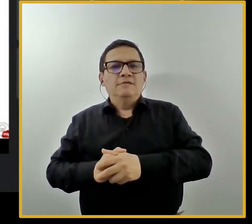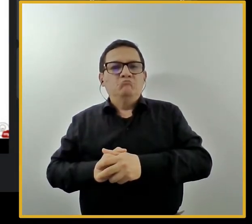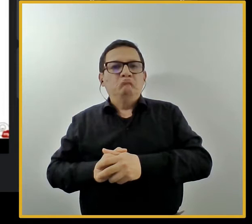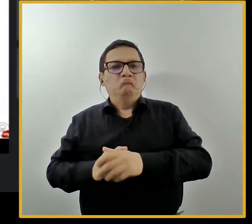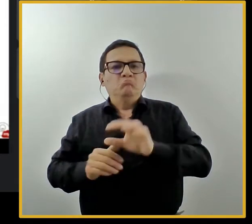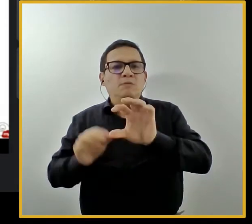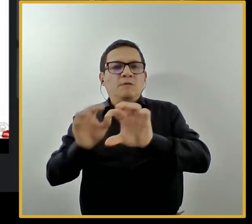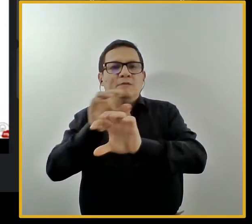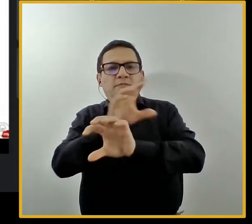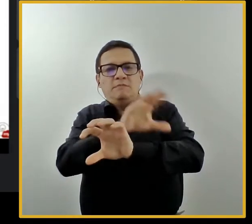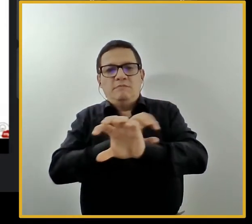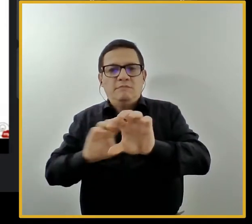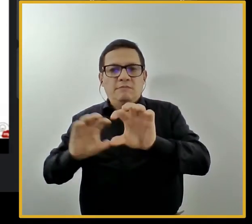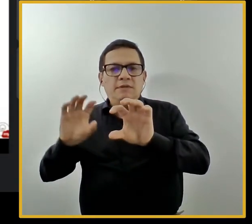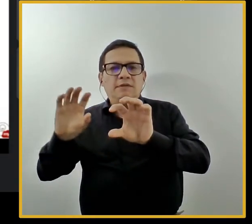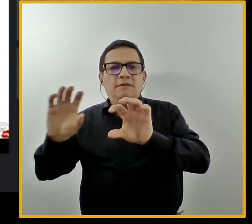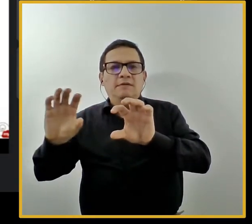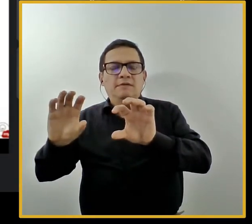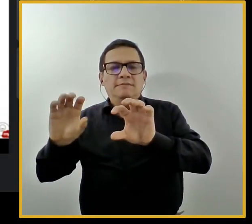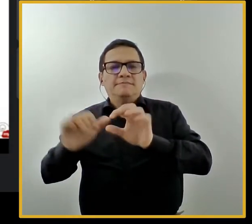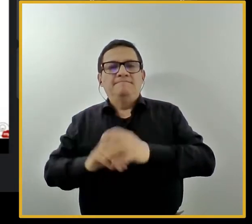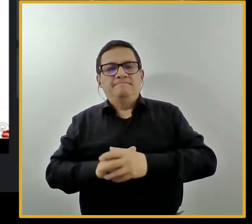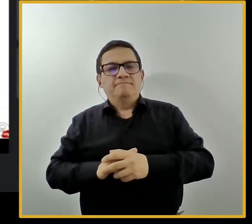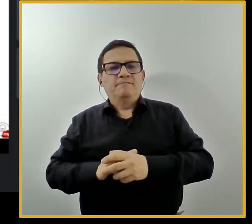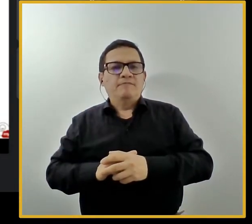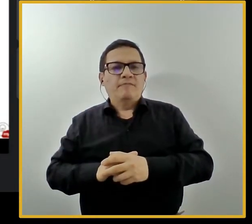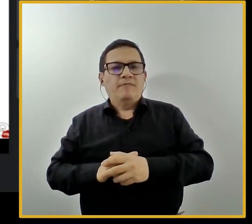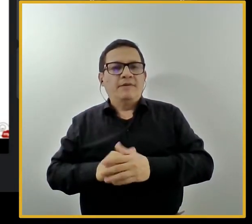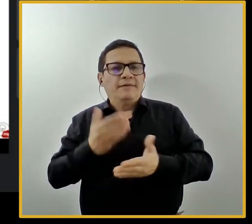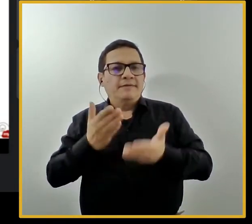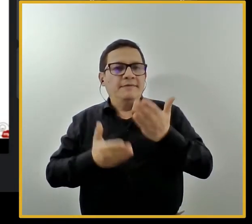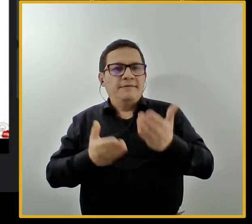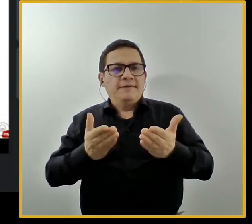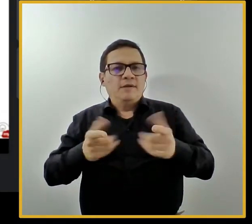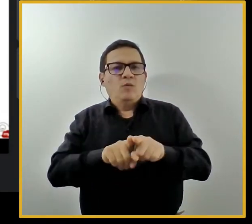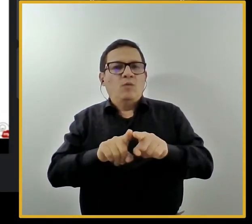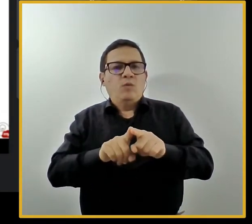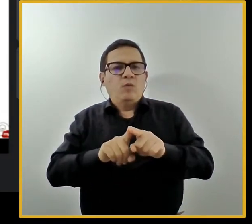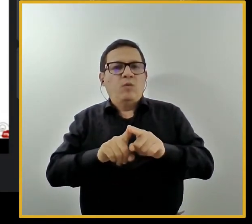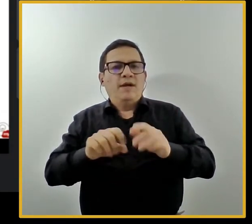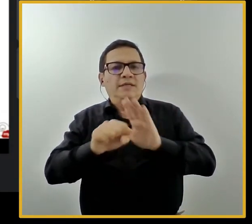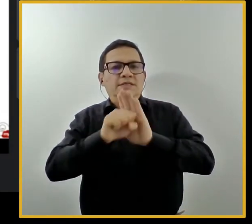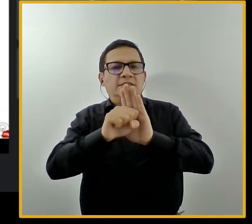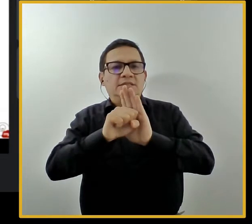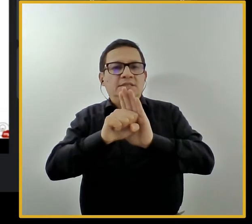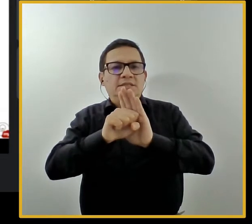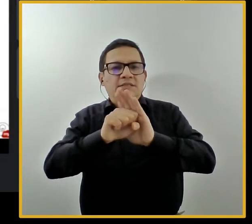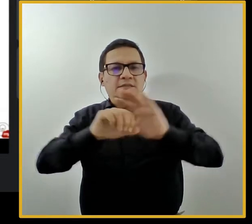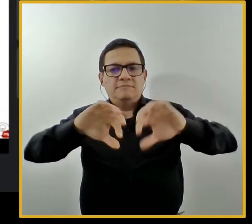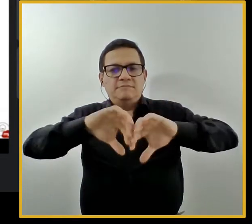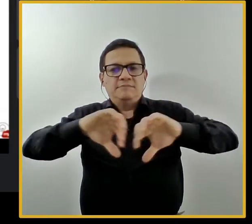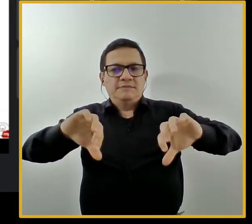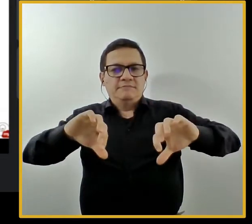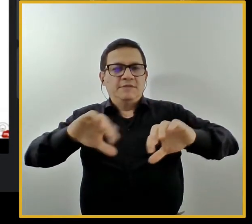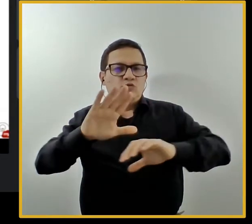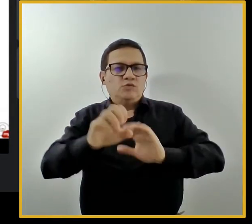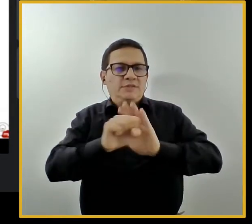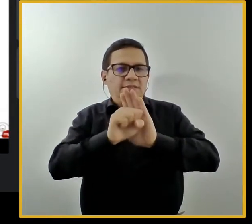¿cierto? Lo que se hace prácticamente allí es poder partir el símbolo de esa derivada